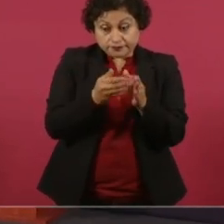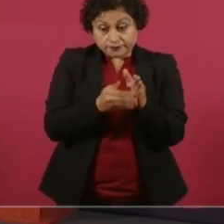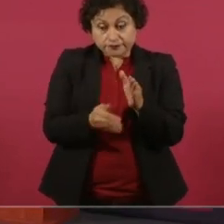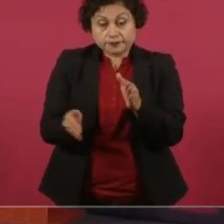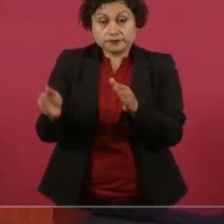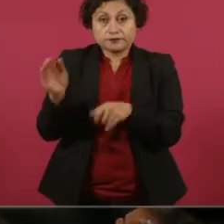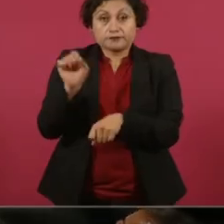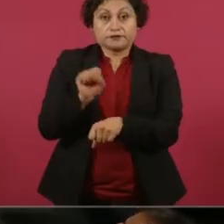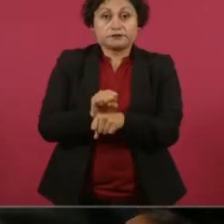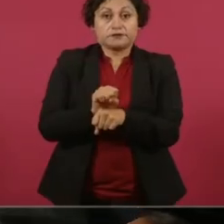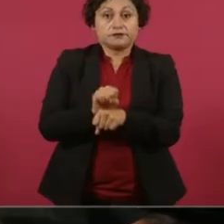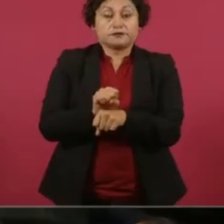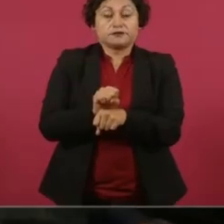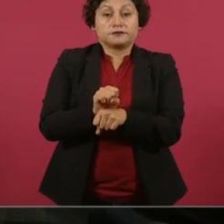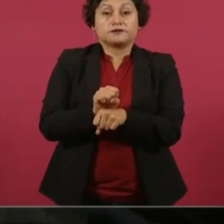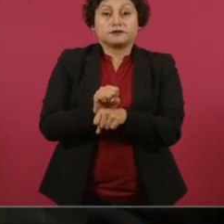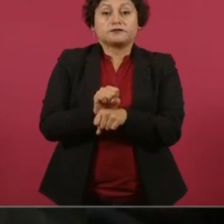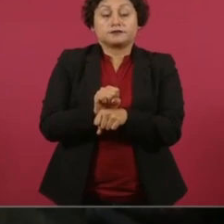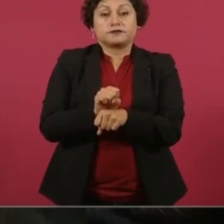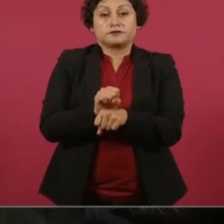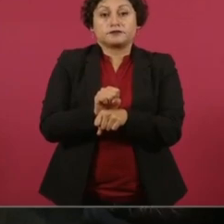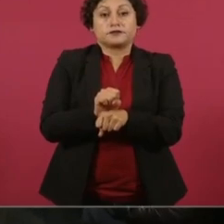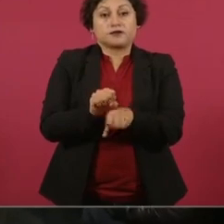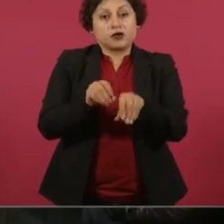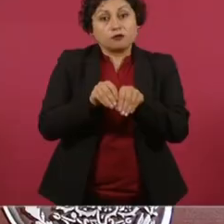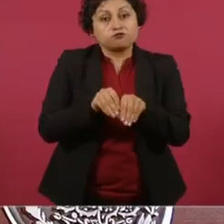hacer precampaña